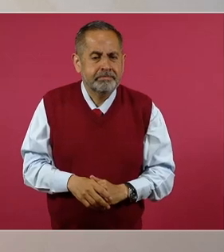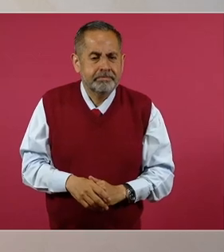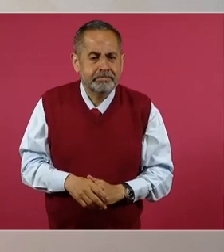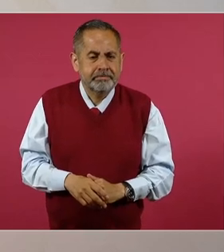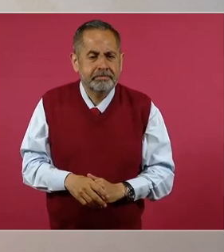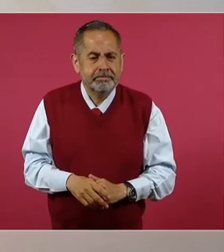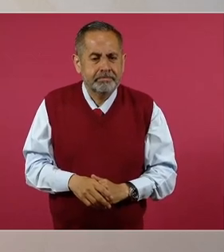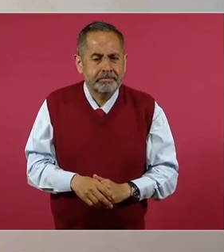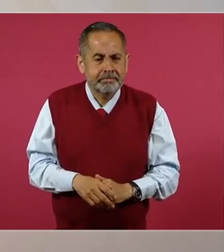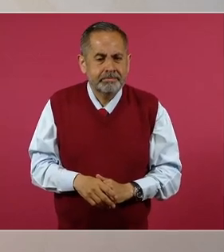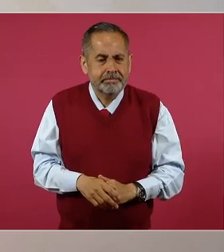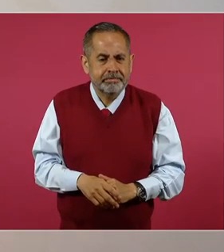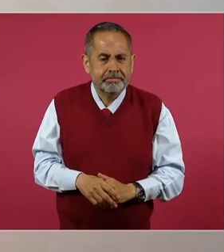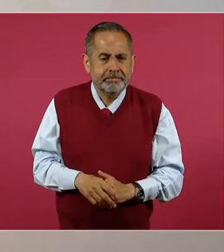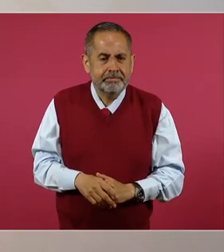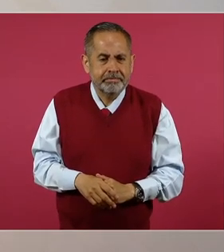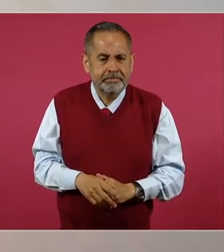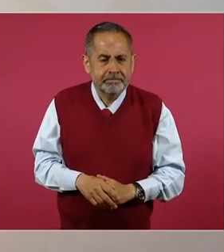pues